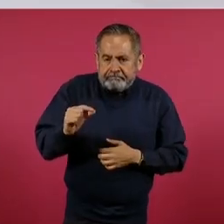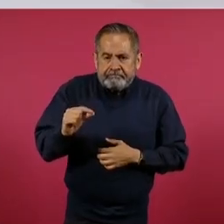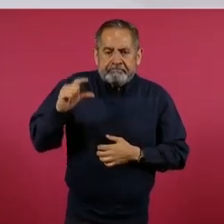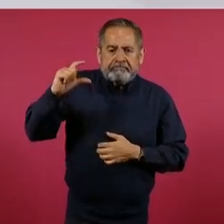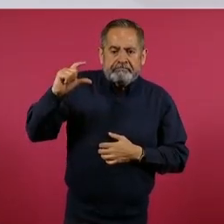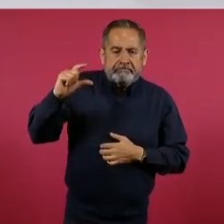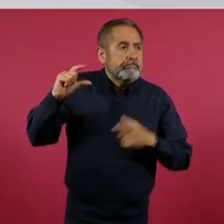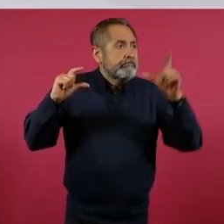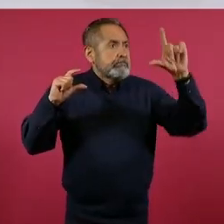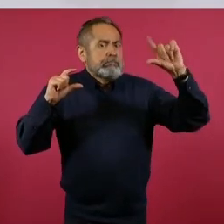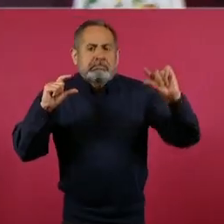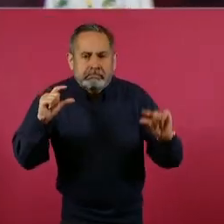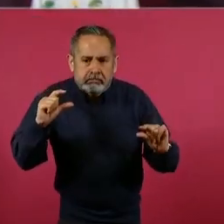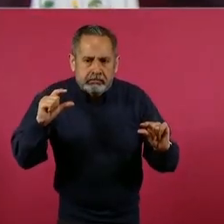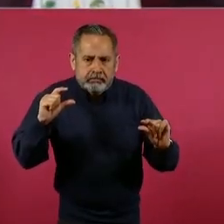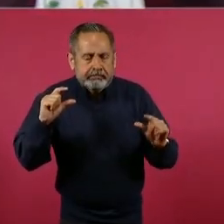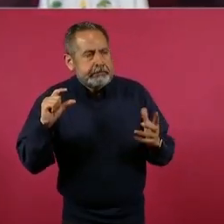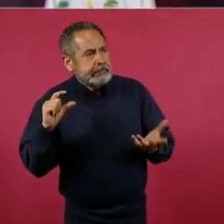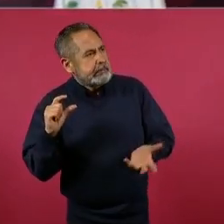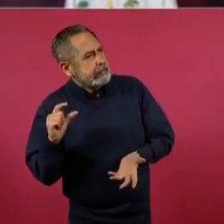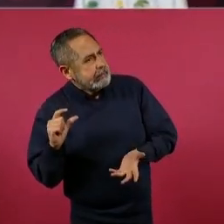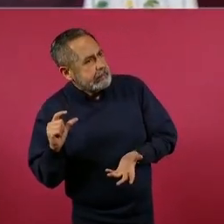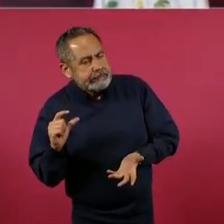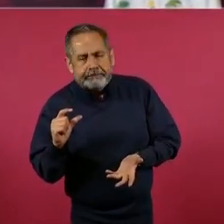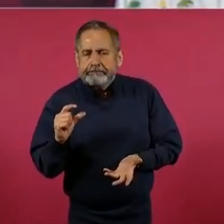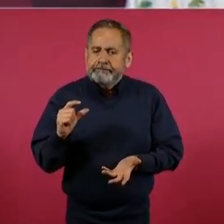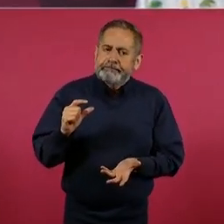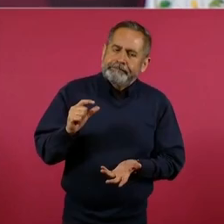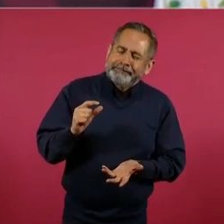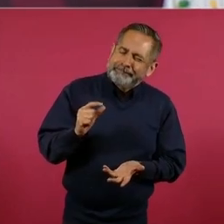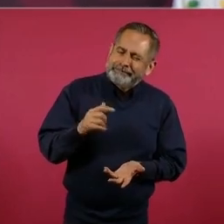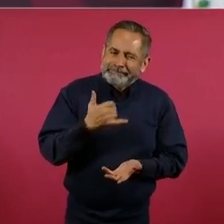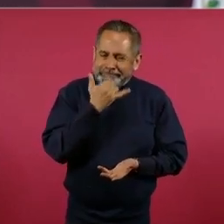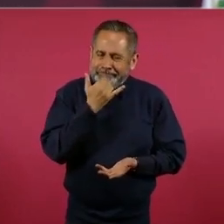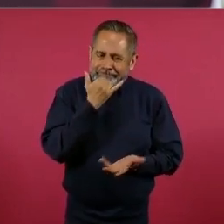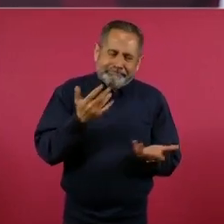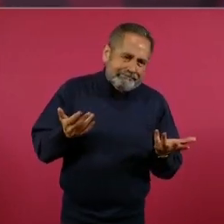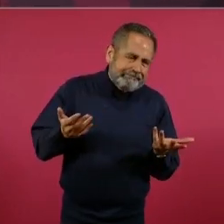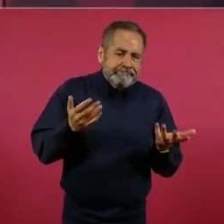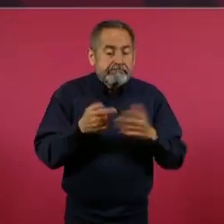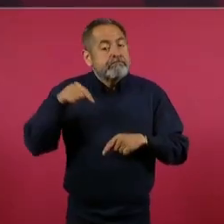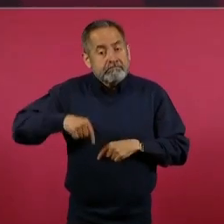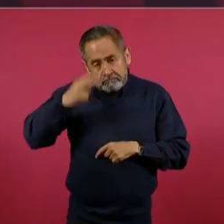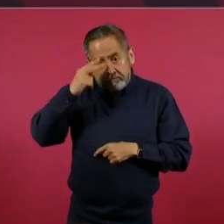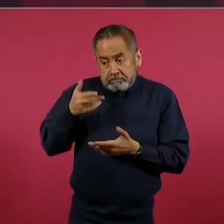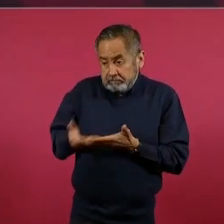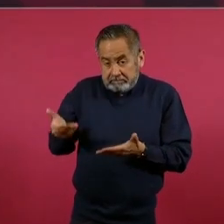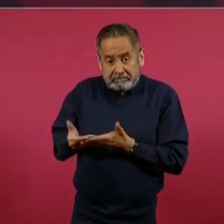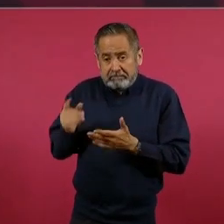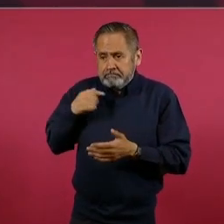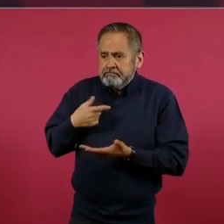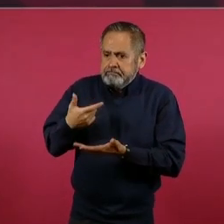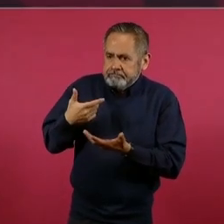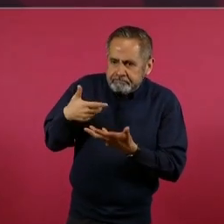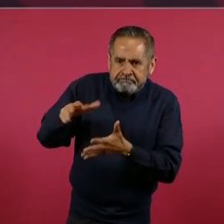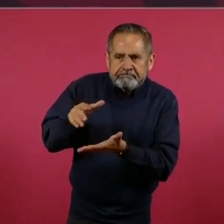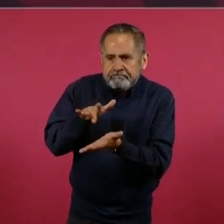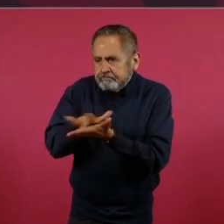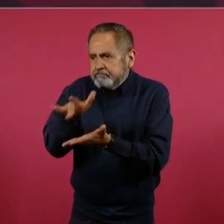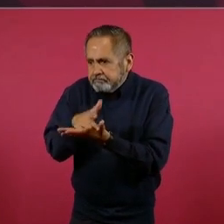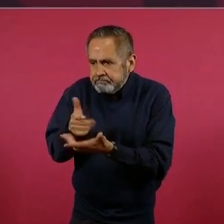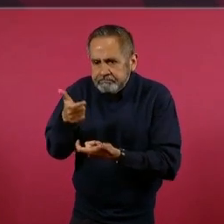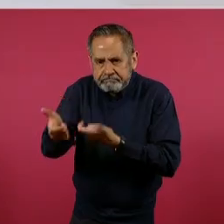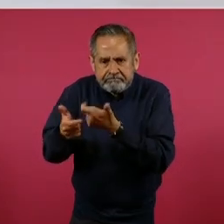hasta ahora que hay precios de garantía, que se entregan de manera gratuita los fertilizantes